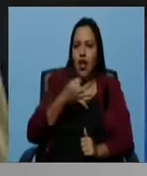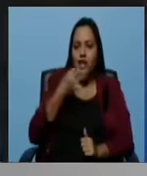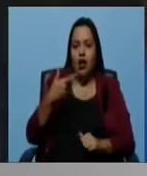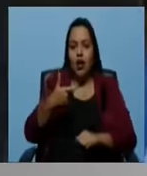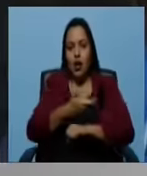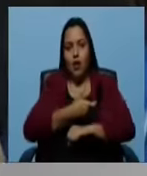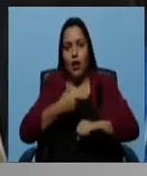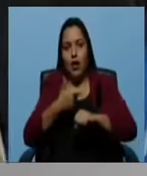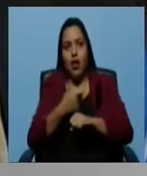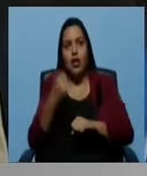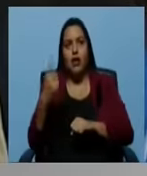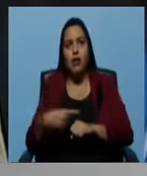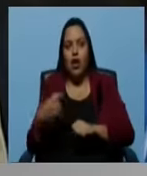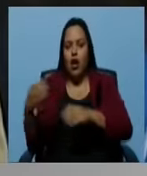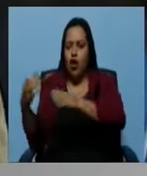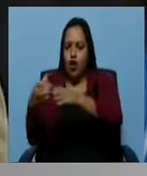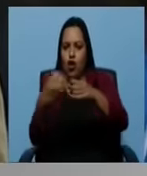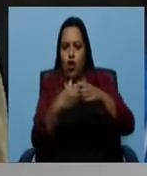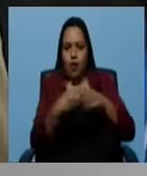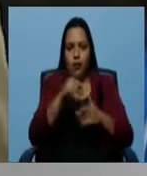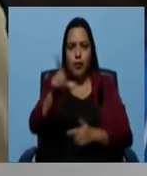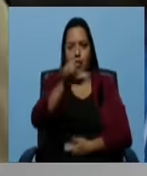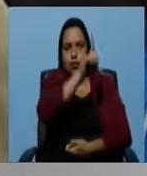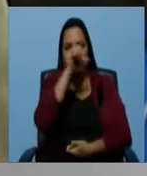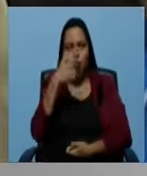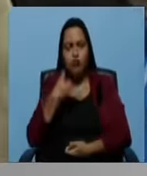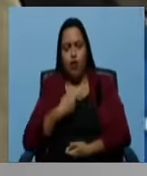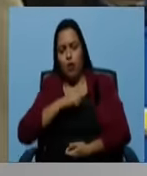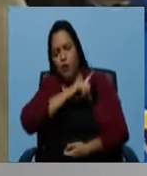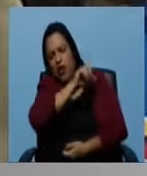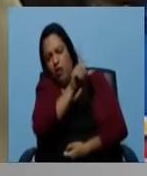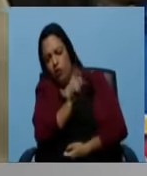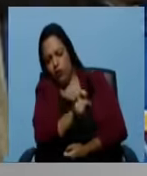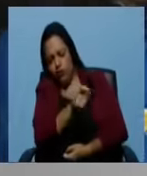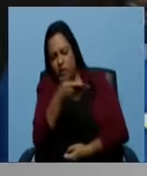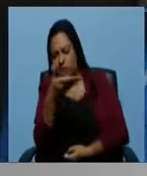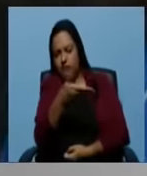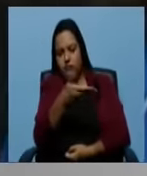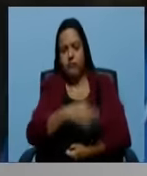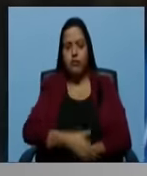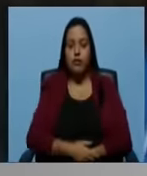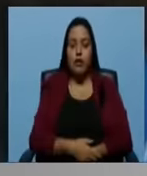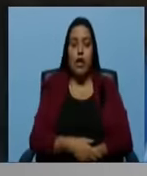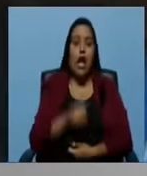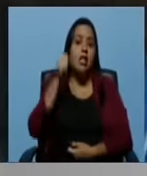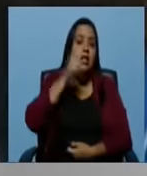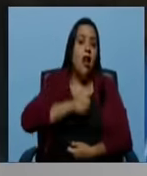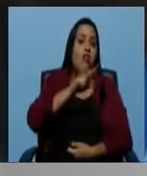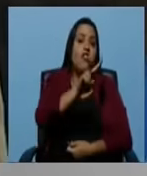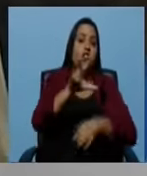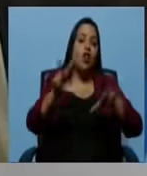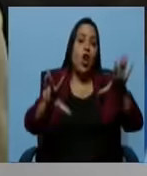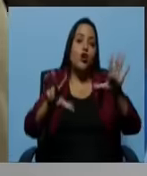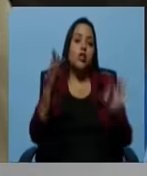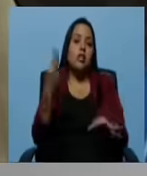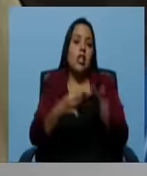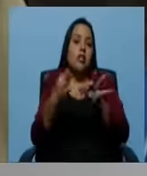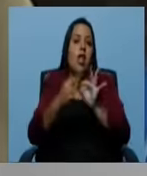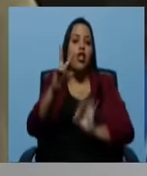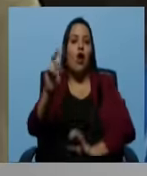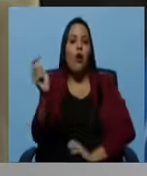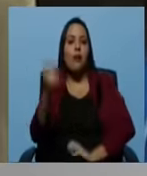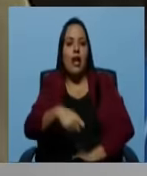gobernador, demás miembros del Partido Socialista Unido de Venezuela. Mi pregunta es la siguiente. Este sábado 28 de septiembre se cumplen 2 meses de los